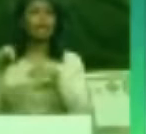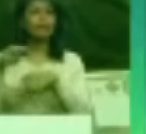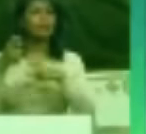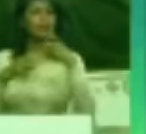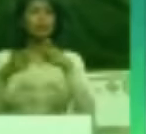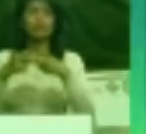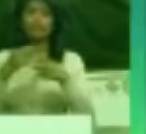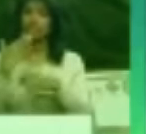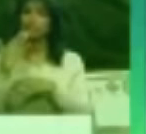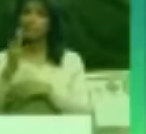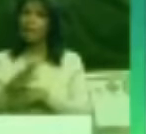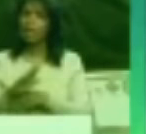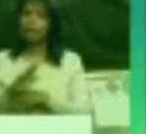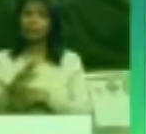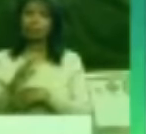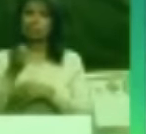delito.